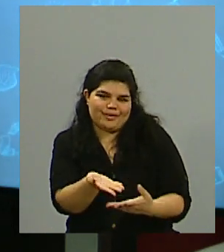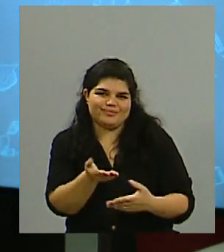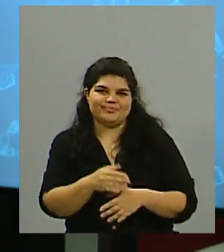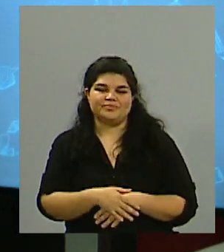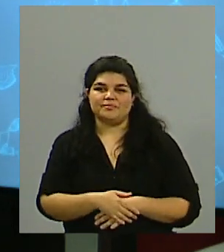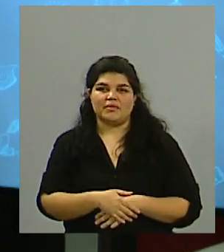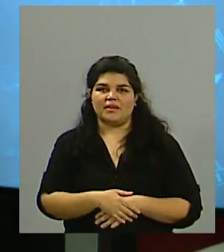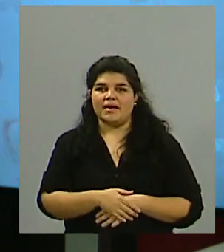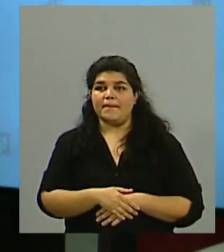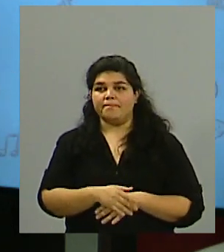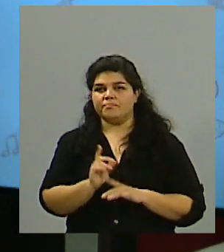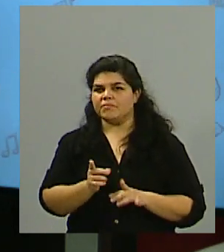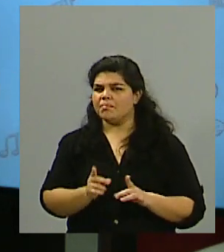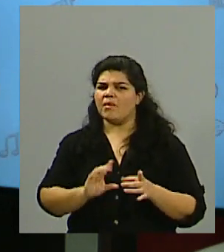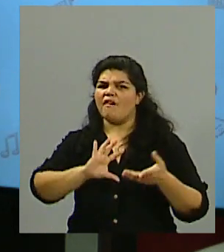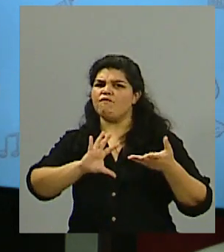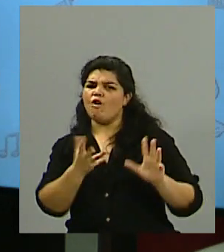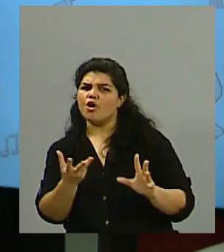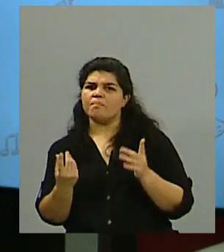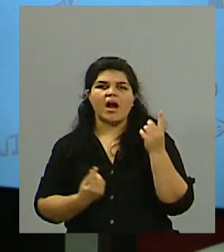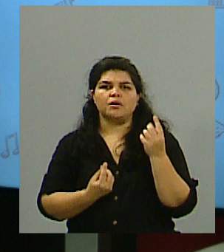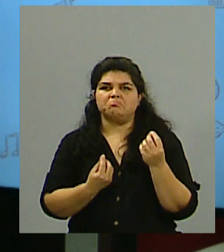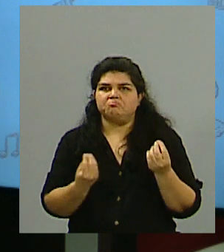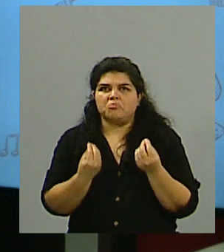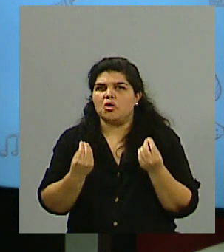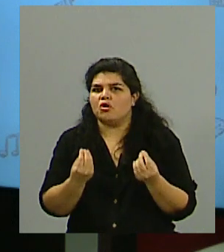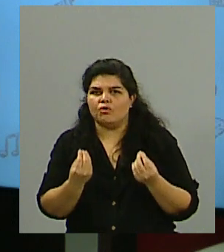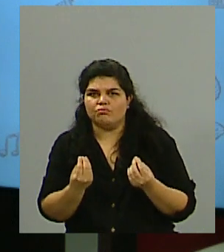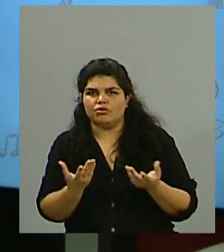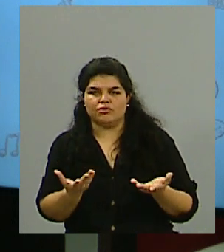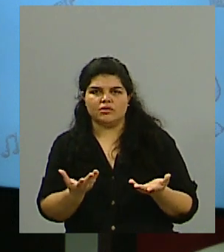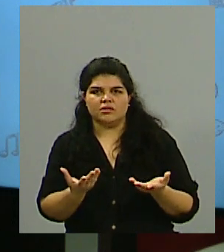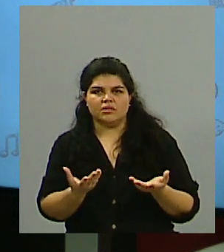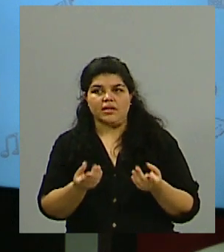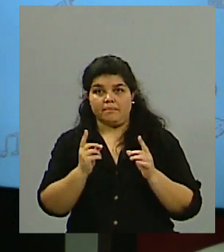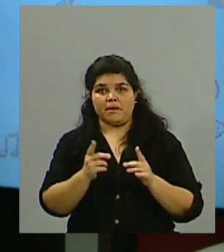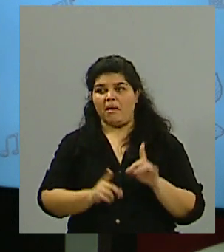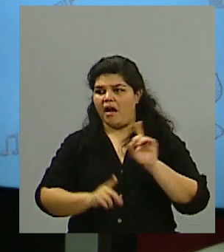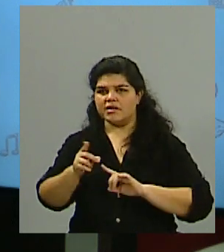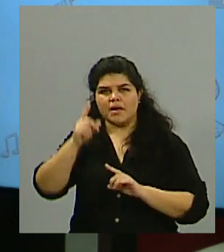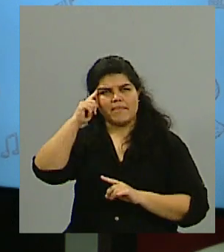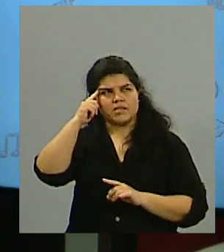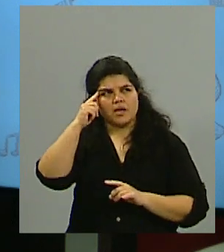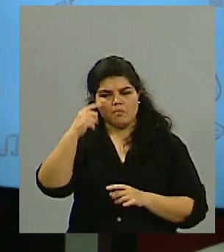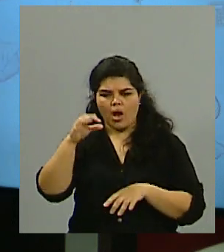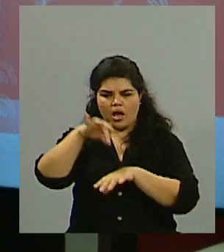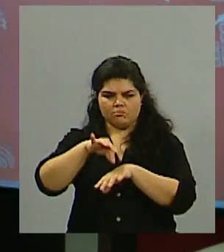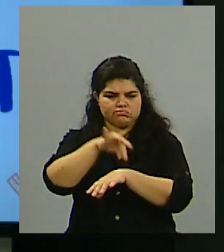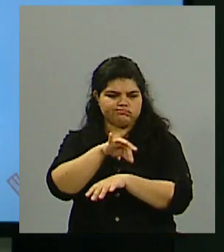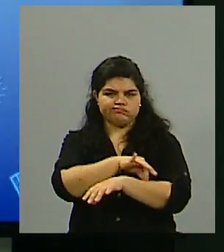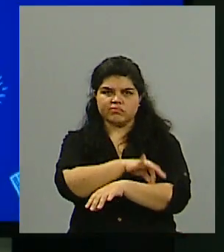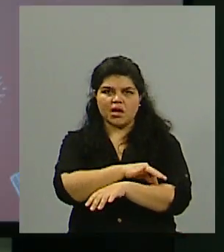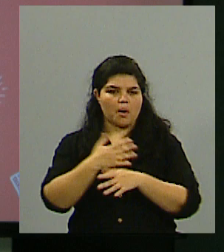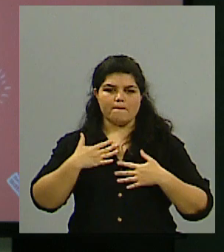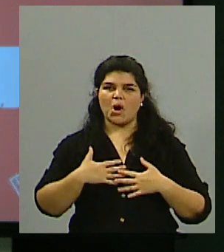Porque, bueno, uno habla de fisioterapia y uno se imagina por ahí el aparatito, ¿viste? Ese que va y te conecta, pero no sé si en los animales es eso, ¿cómo Sí, se lo